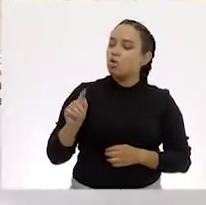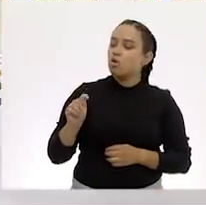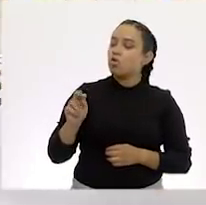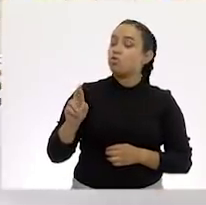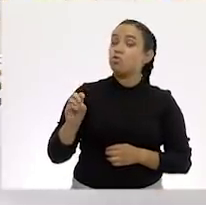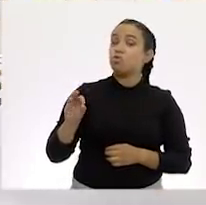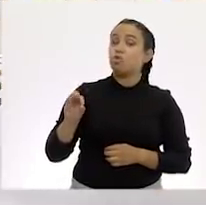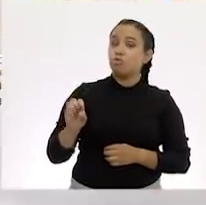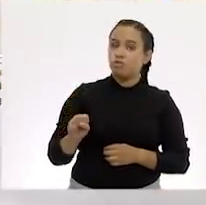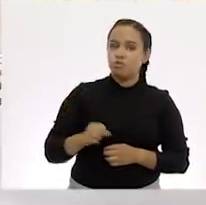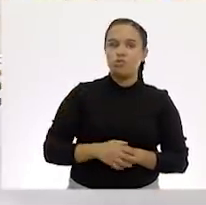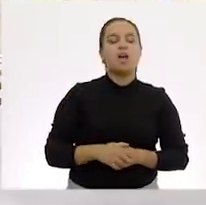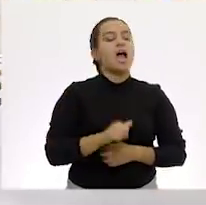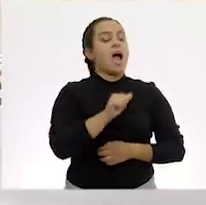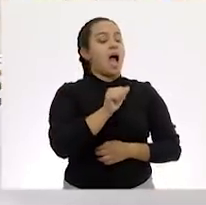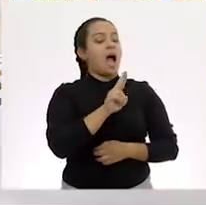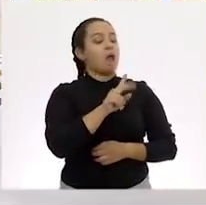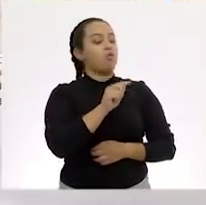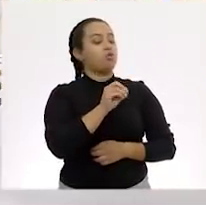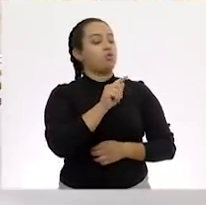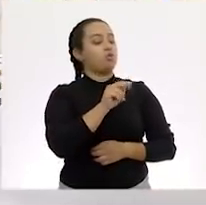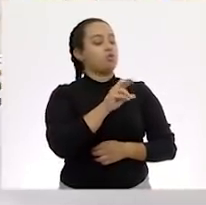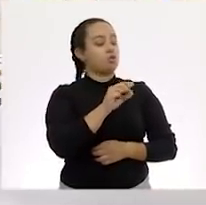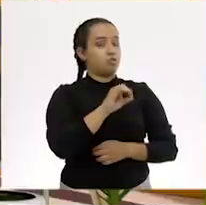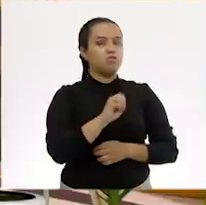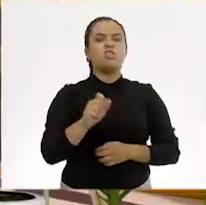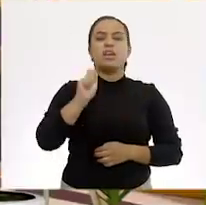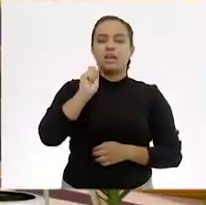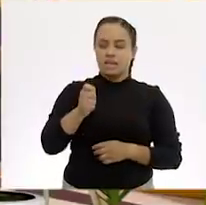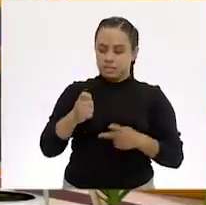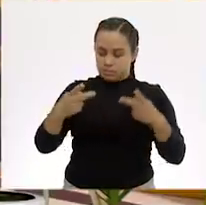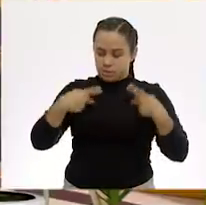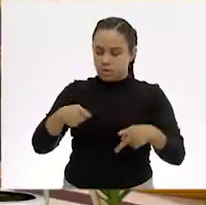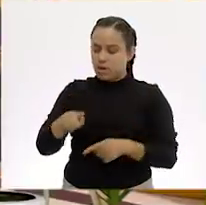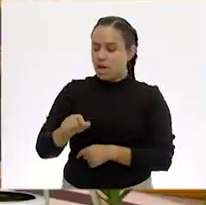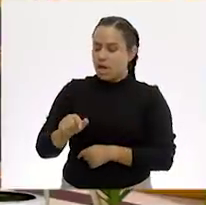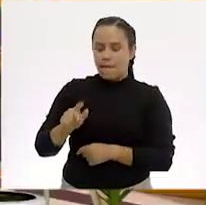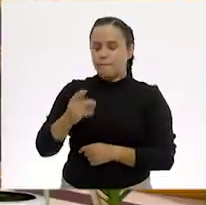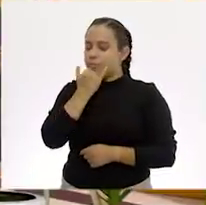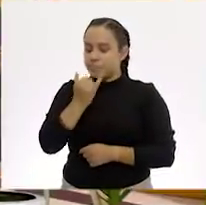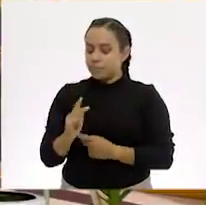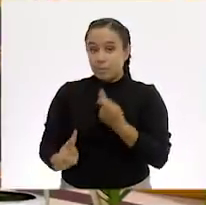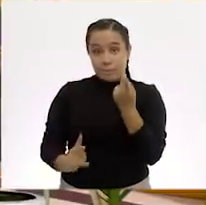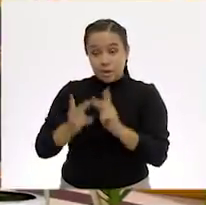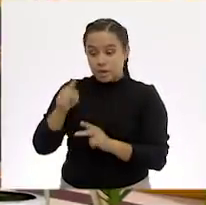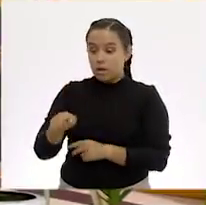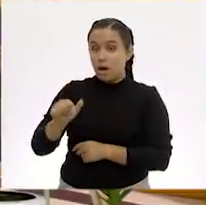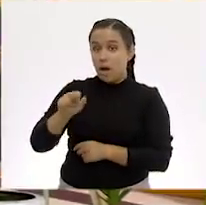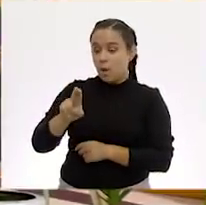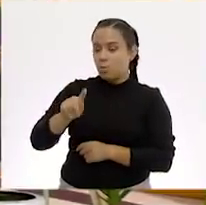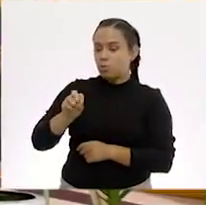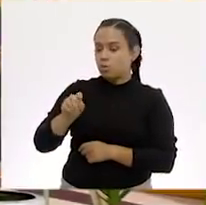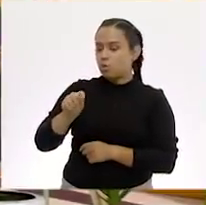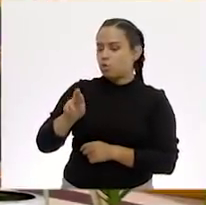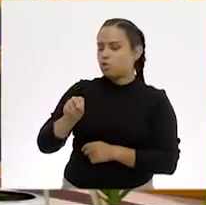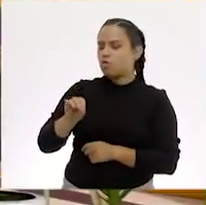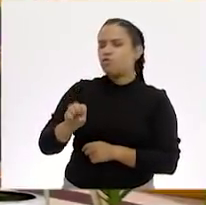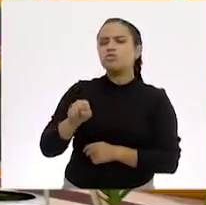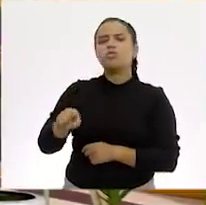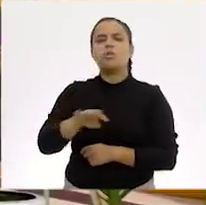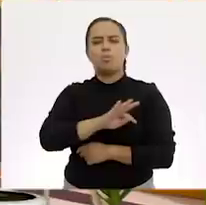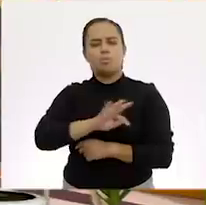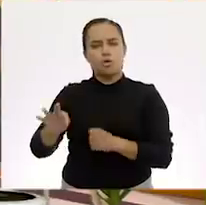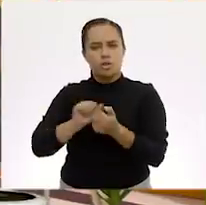Autótrofos. Autótrofos. Las plantas son seres autótrofos y eso quiere decir que ellas pueden